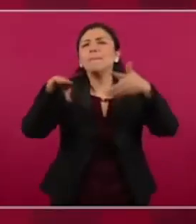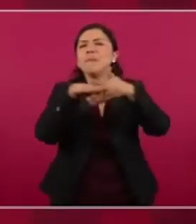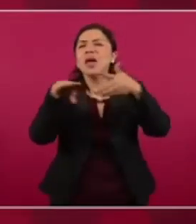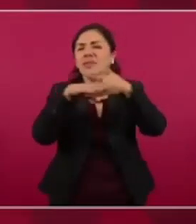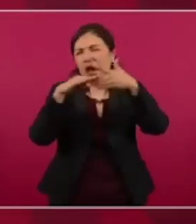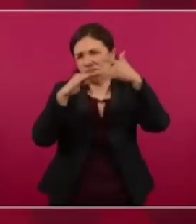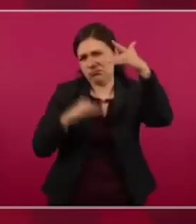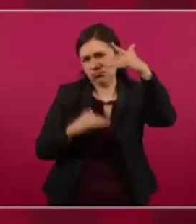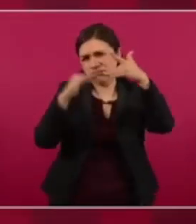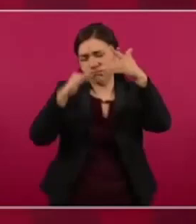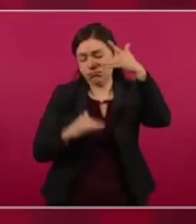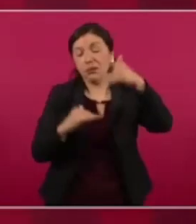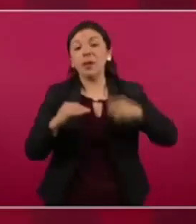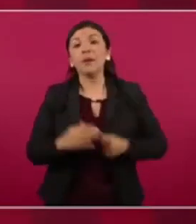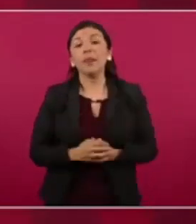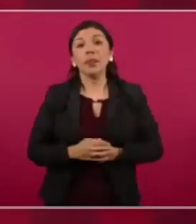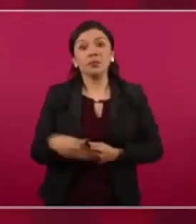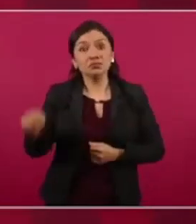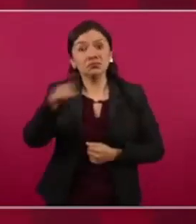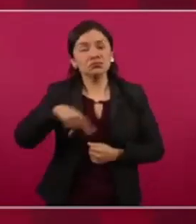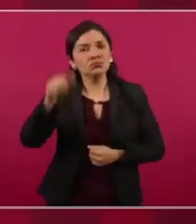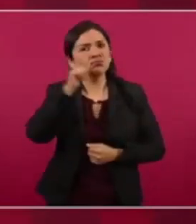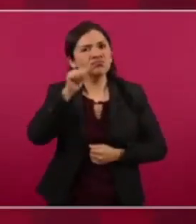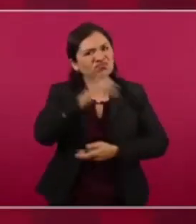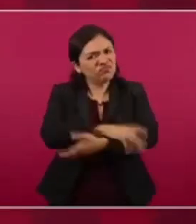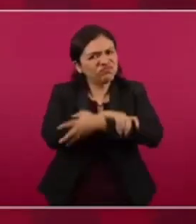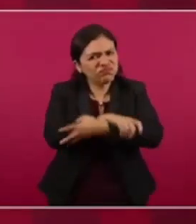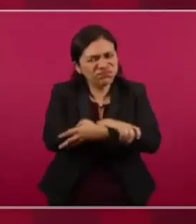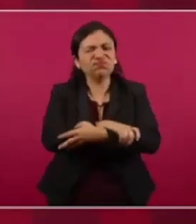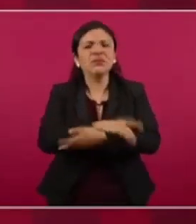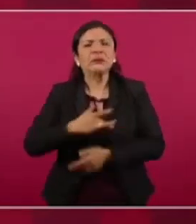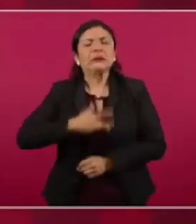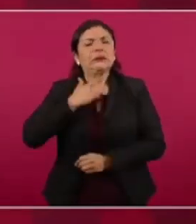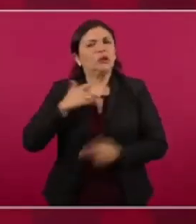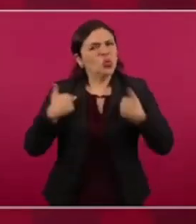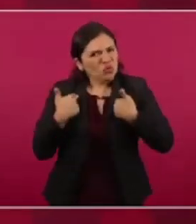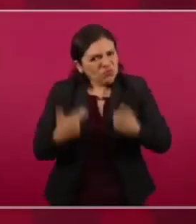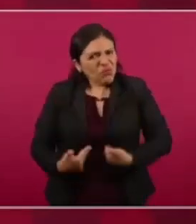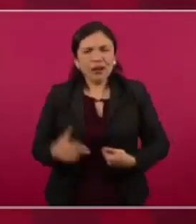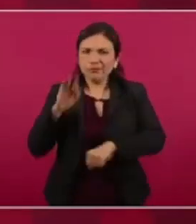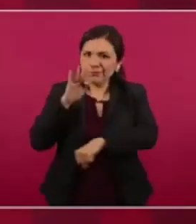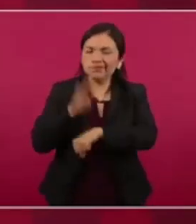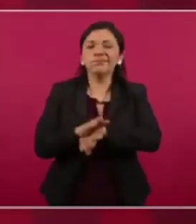que es solidaria, que es humanista,